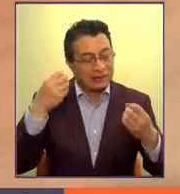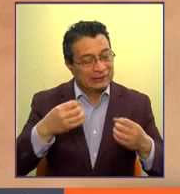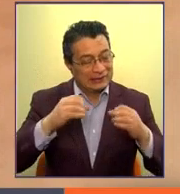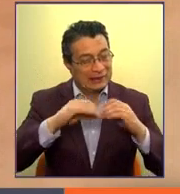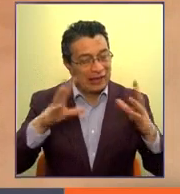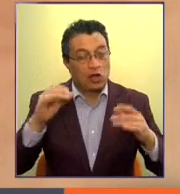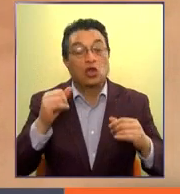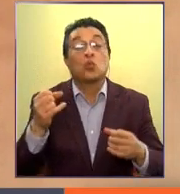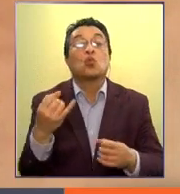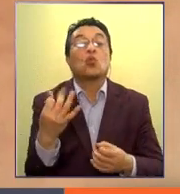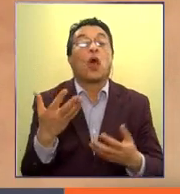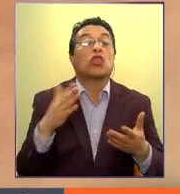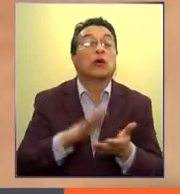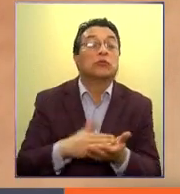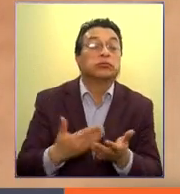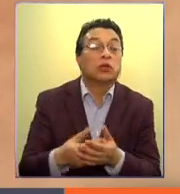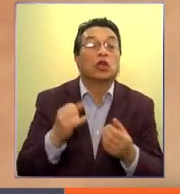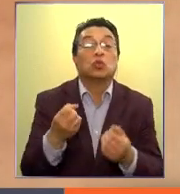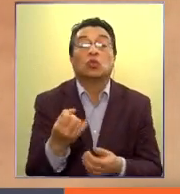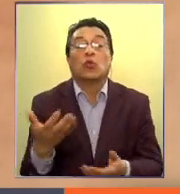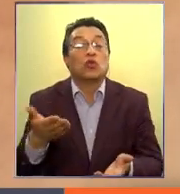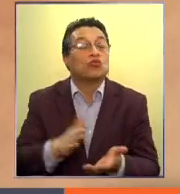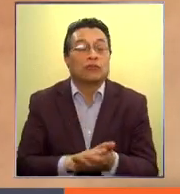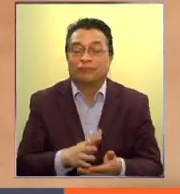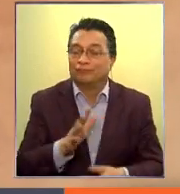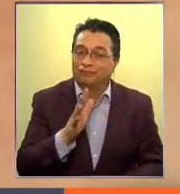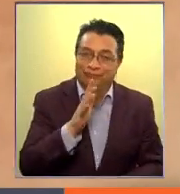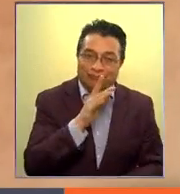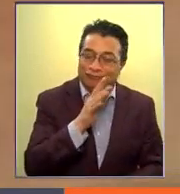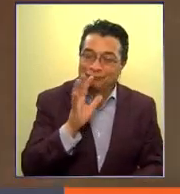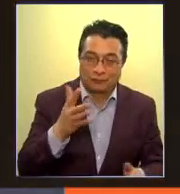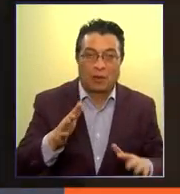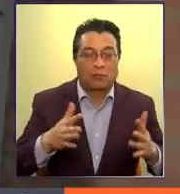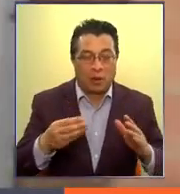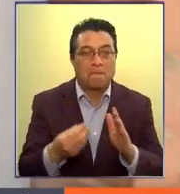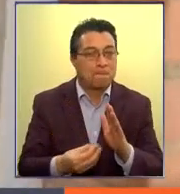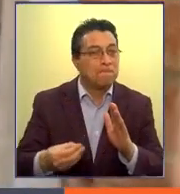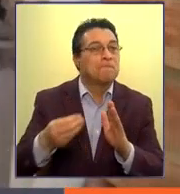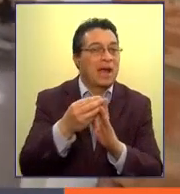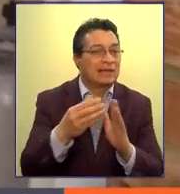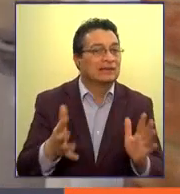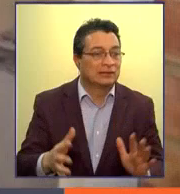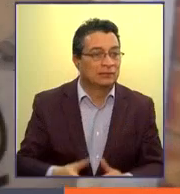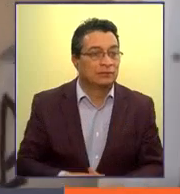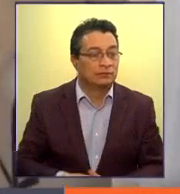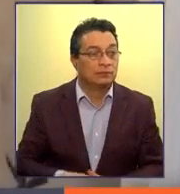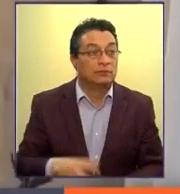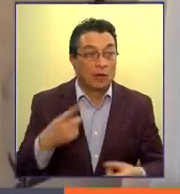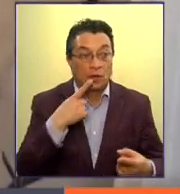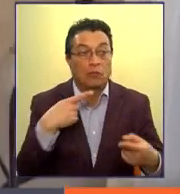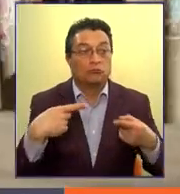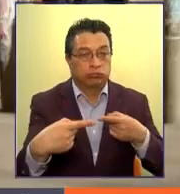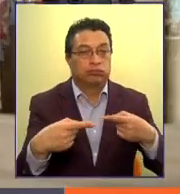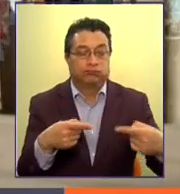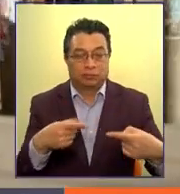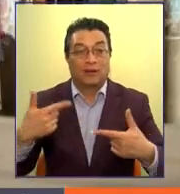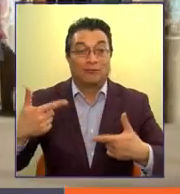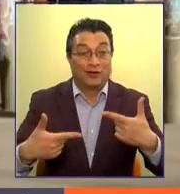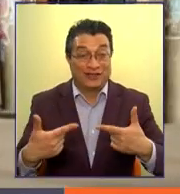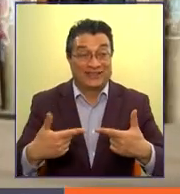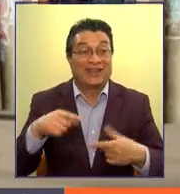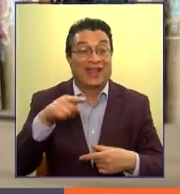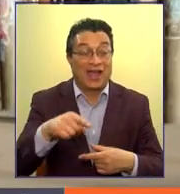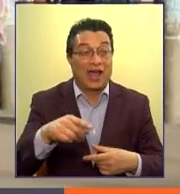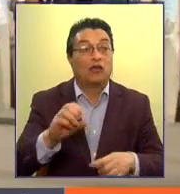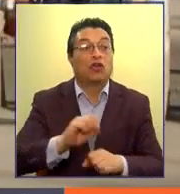de recuperados y menos de la cantidad de muertos. Probablemente sea un dato mayor. En medio de las disputas políticas, el coronavirus no